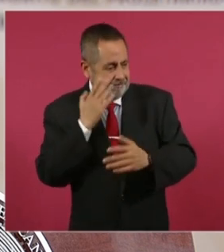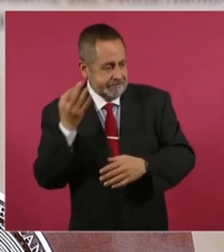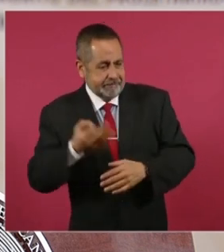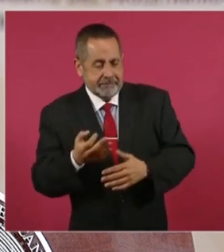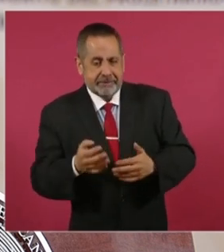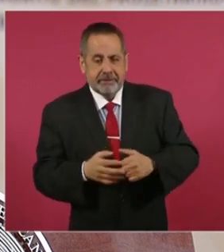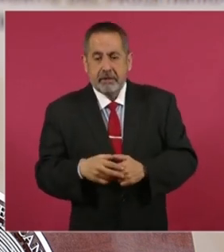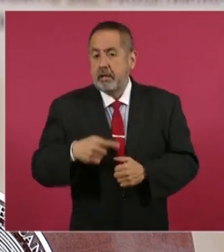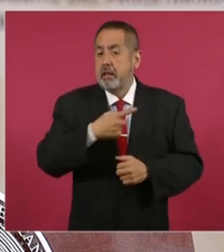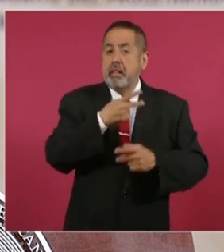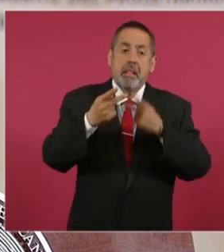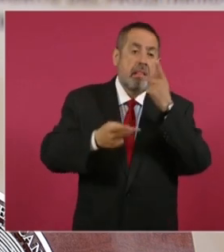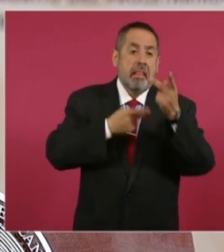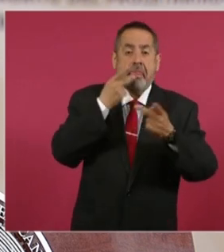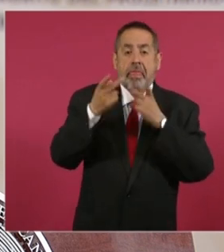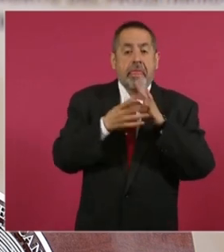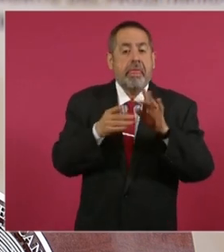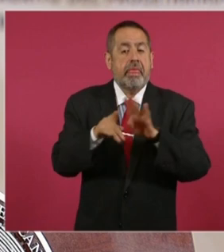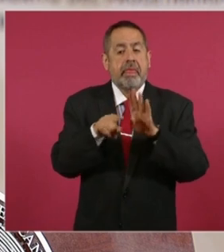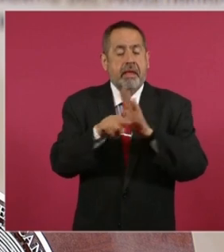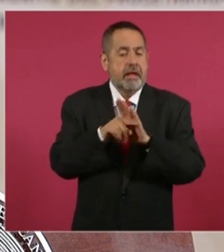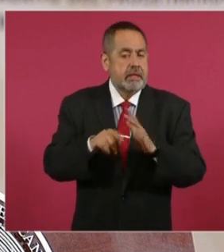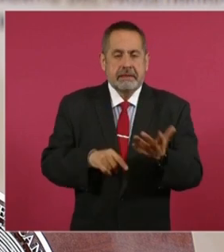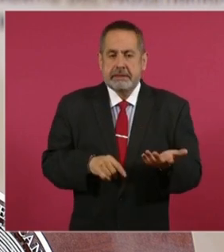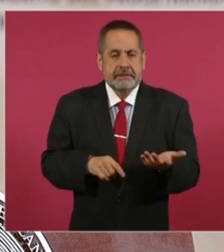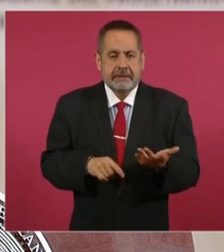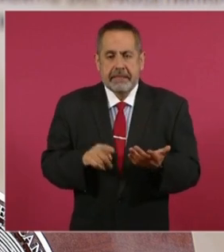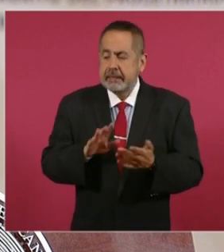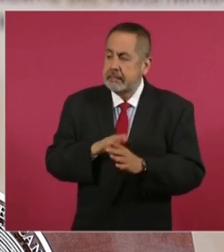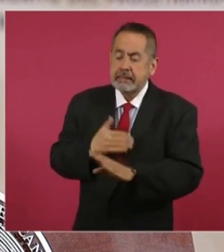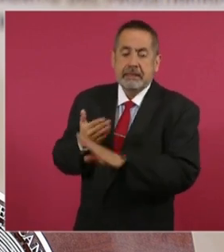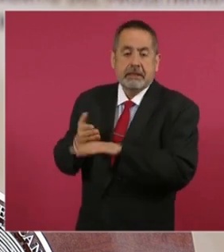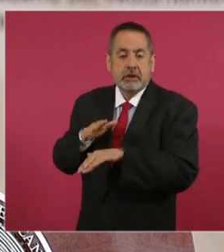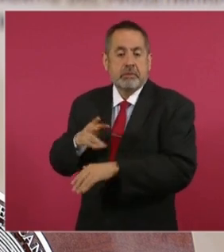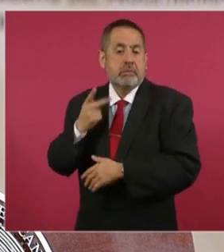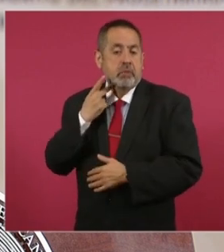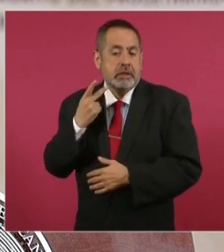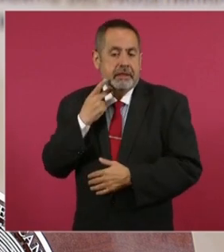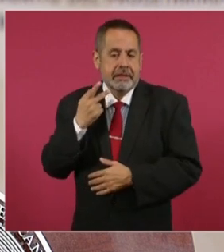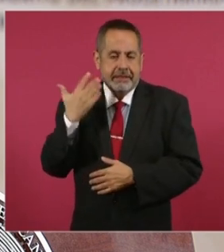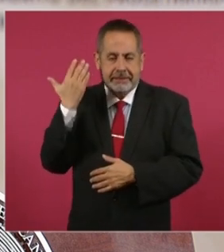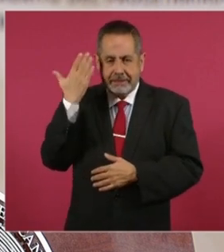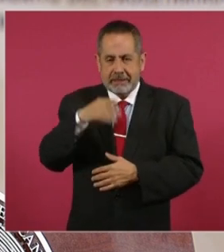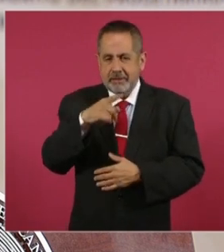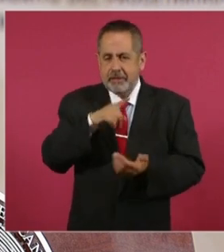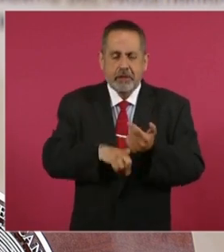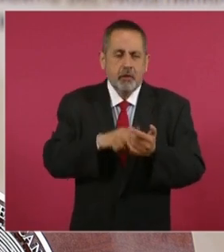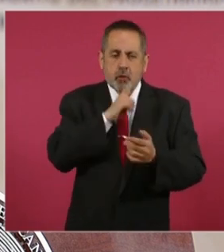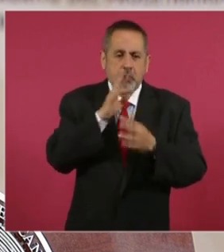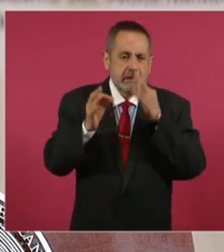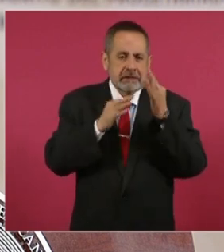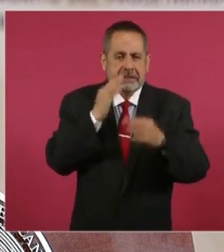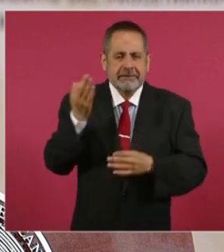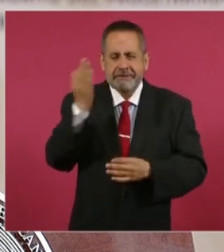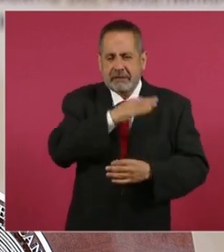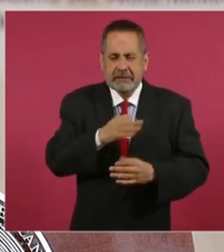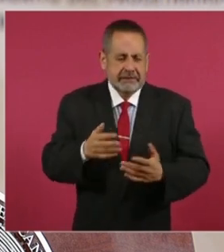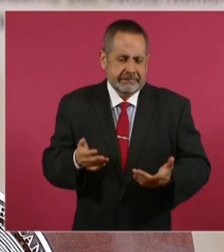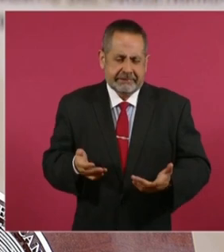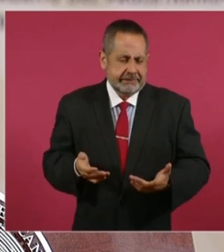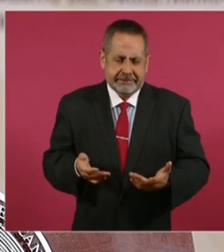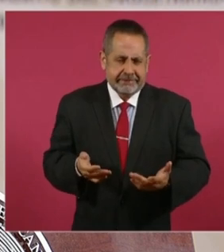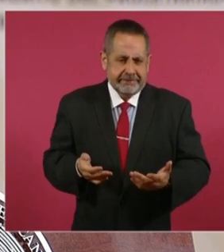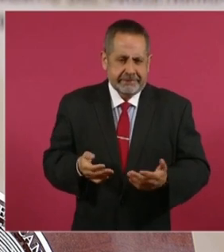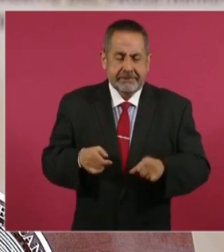el manejo mediático tiene intenciones políticas, pues se trata de noticias falsas. Hay que decir una cosa más